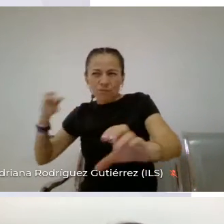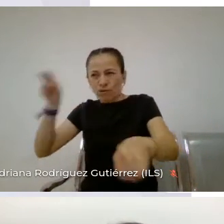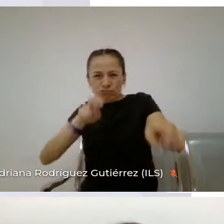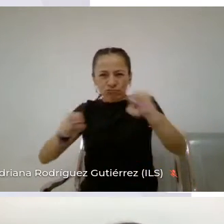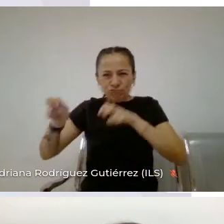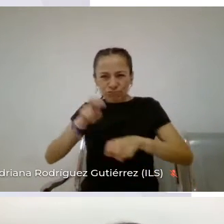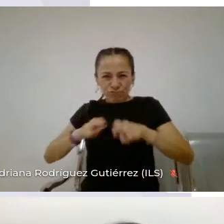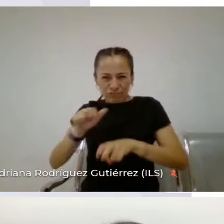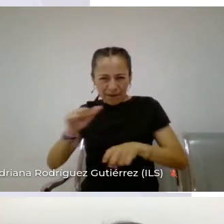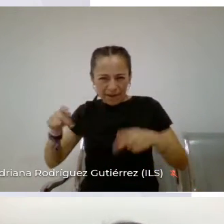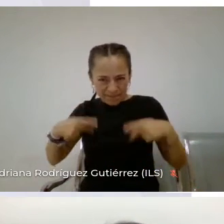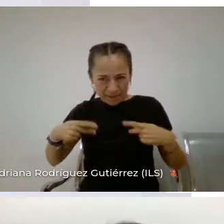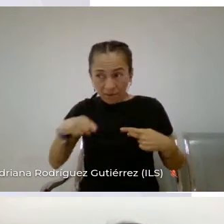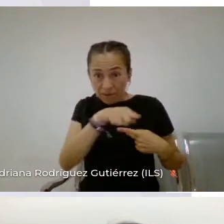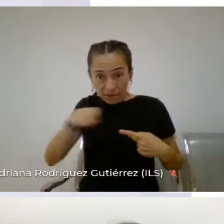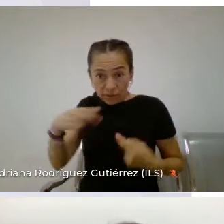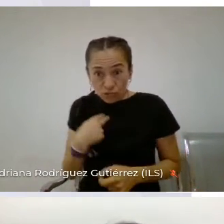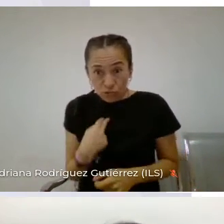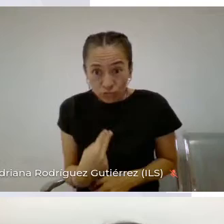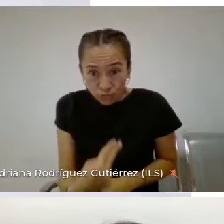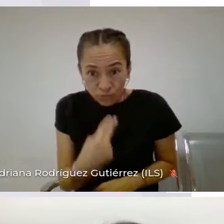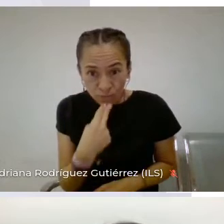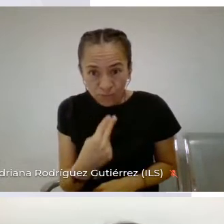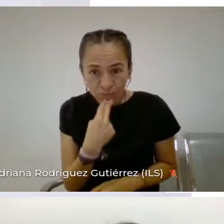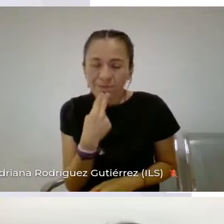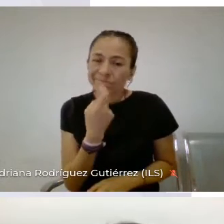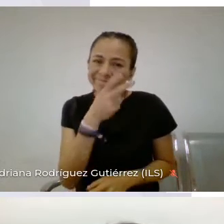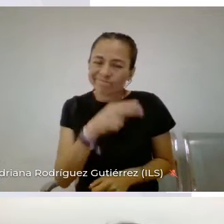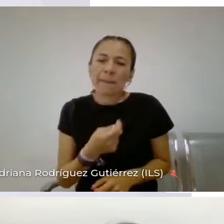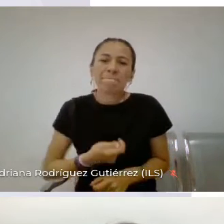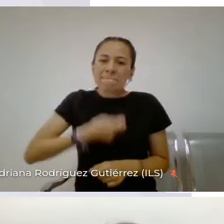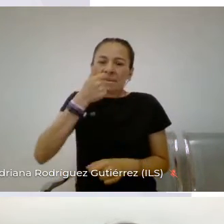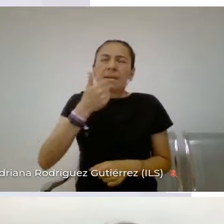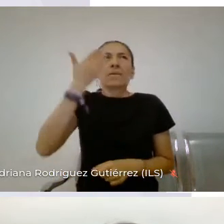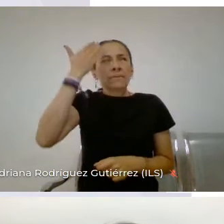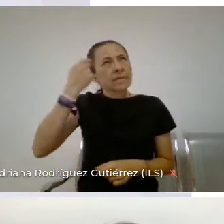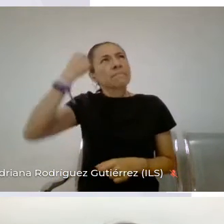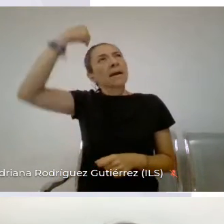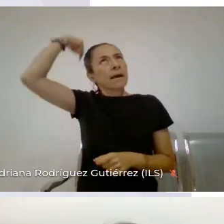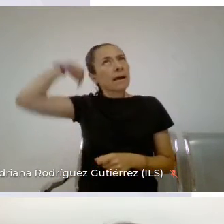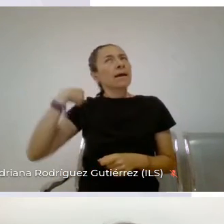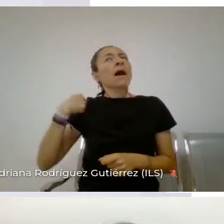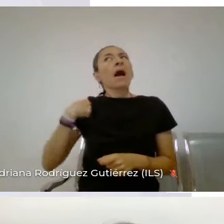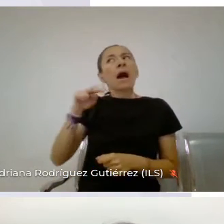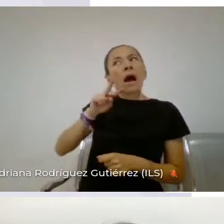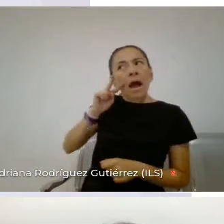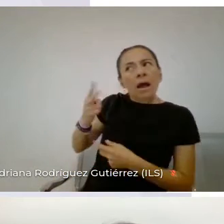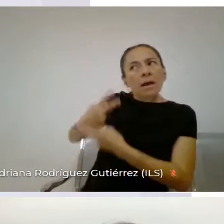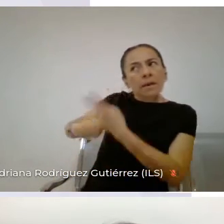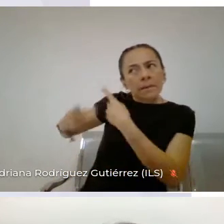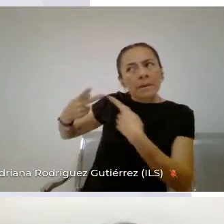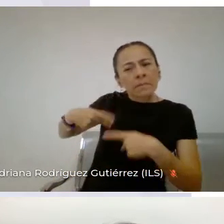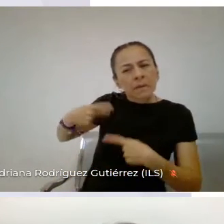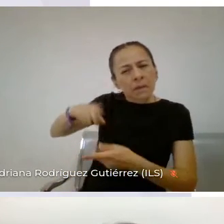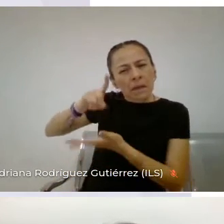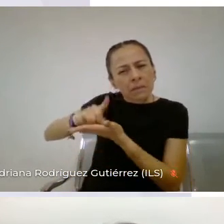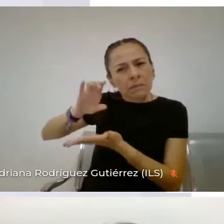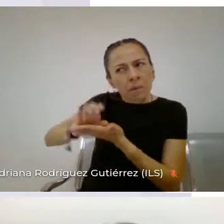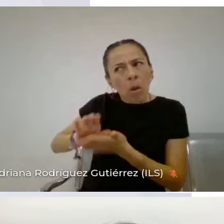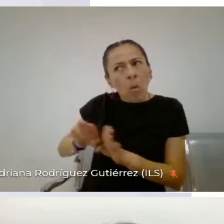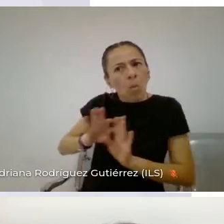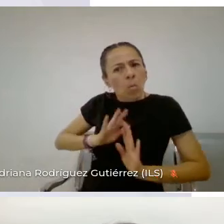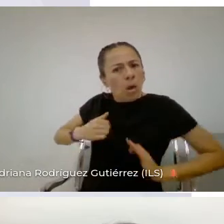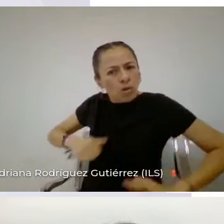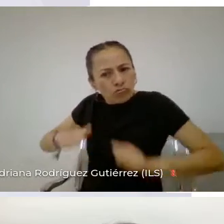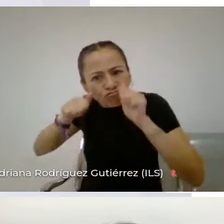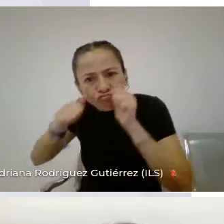marcas entiendan la importancia del trato digno a las personas con discapacidad y que tengan una experiencia vivencial de la